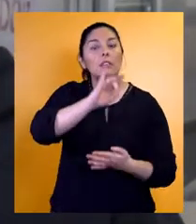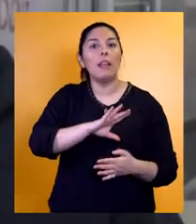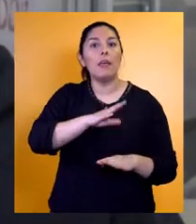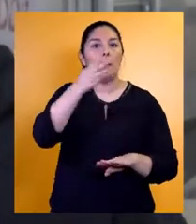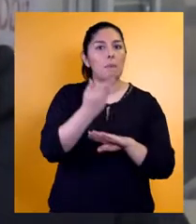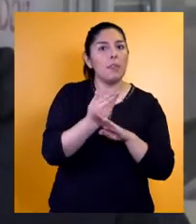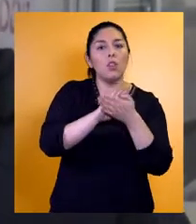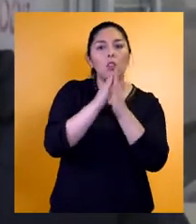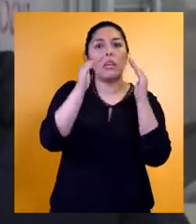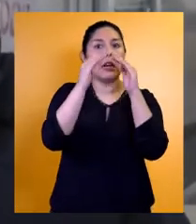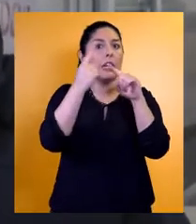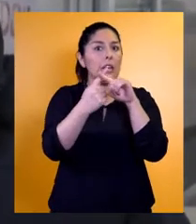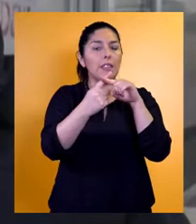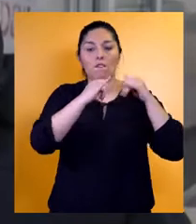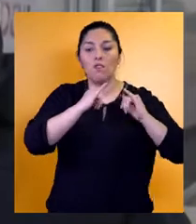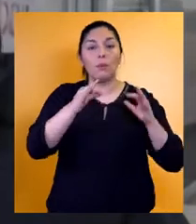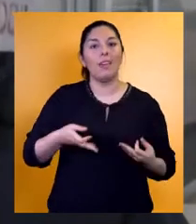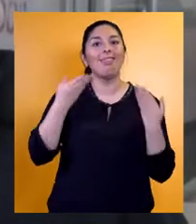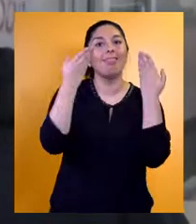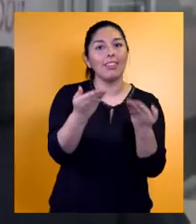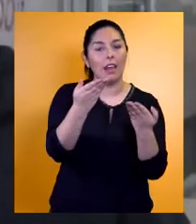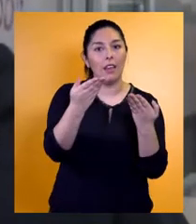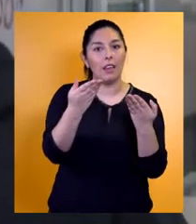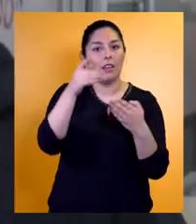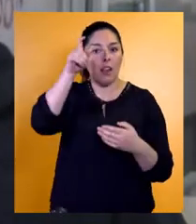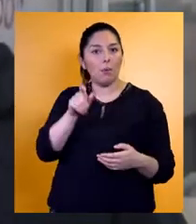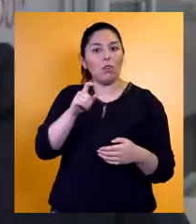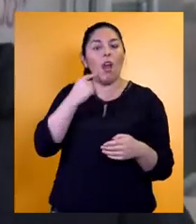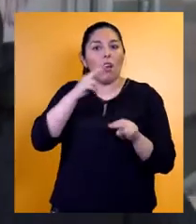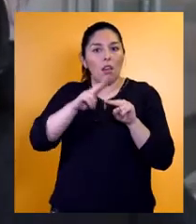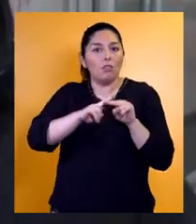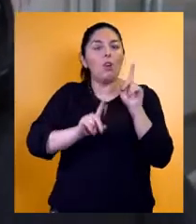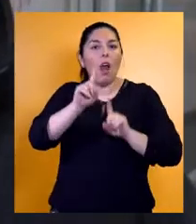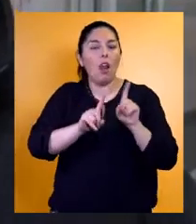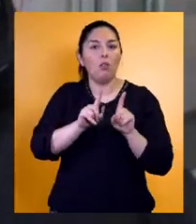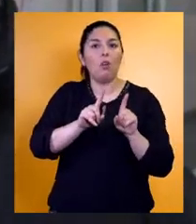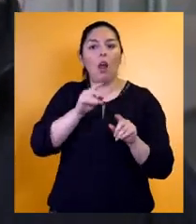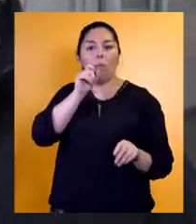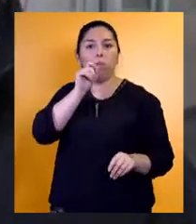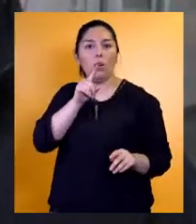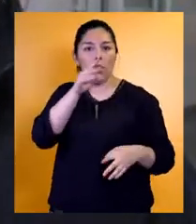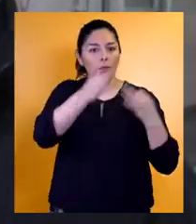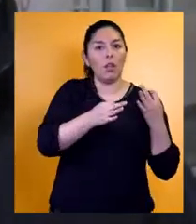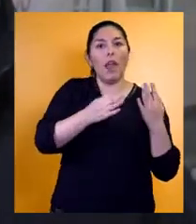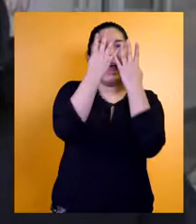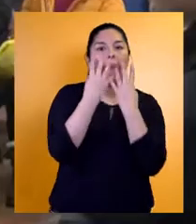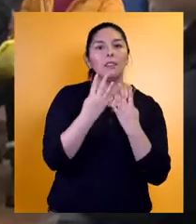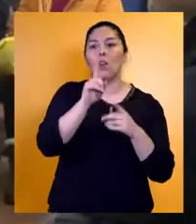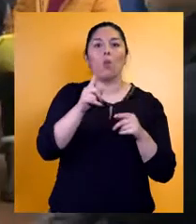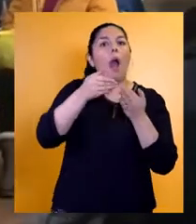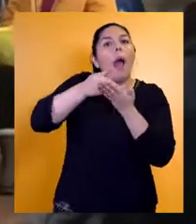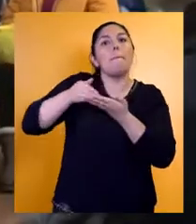autoridad eclesiástica entreguen esa información y llevar los delincuentes a donde tienen que estar, que son en las cárceles y no en retiros dorados.